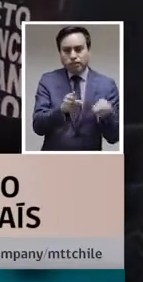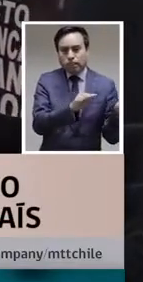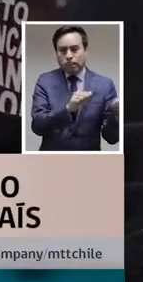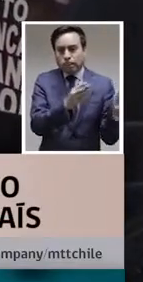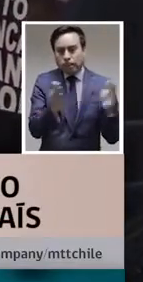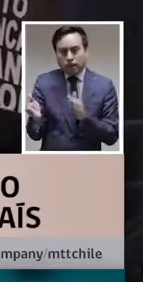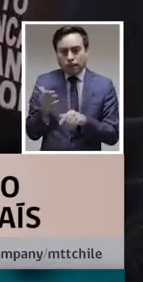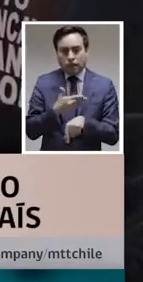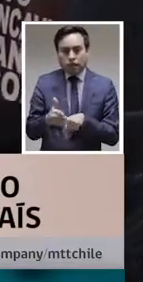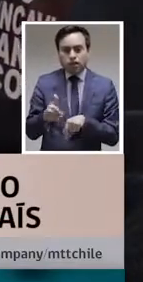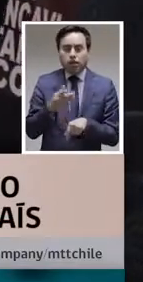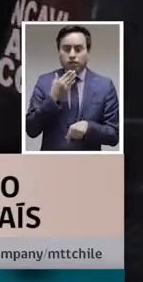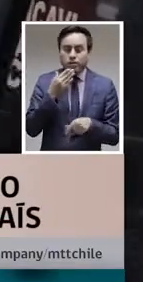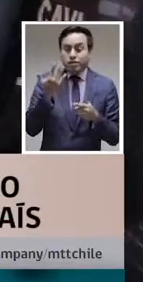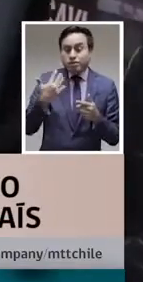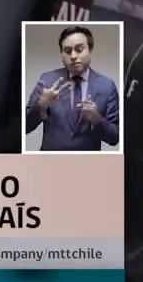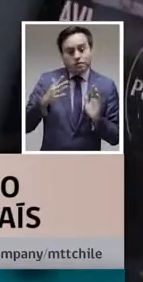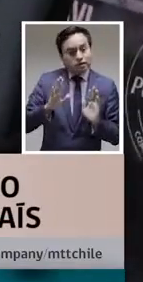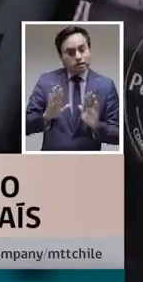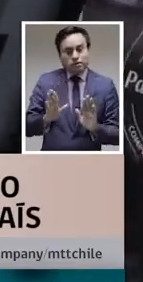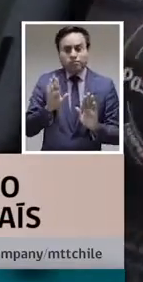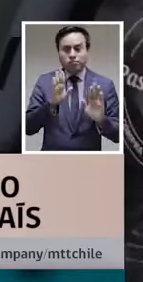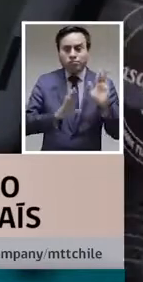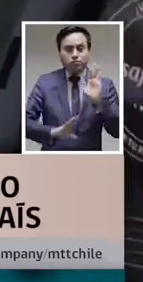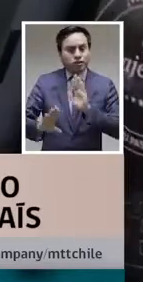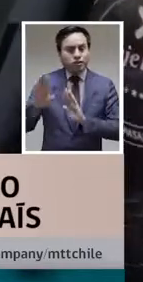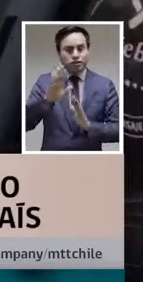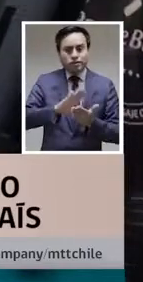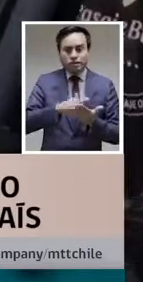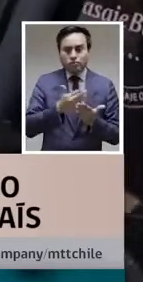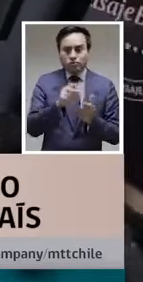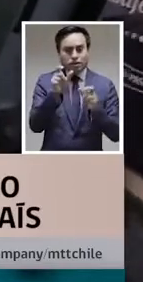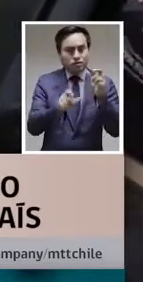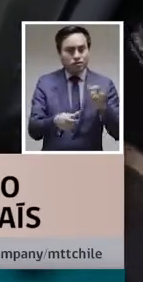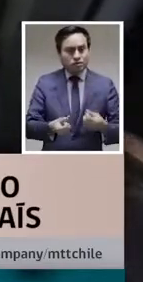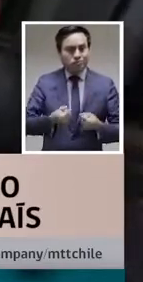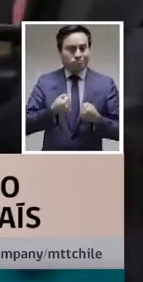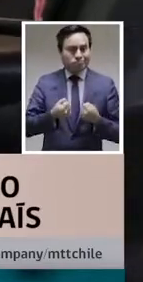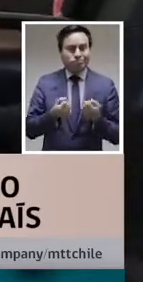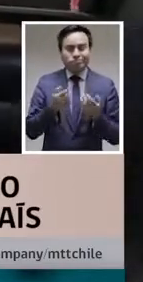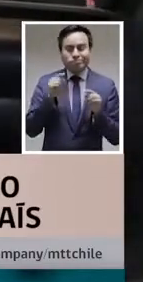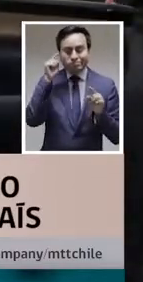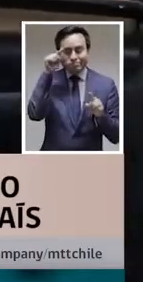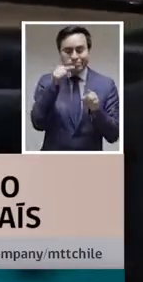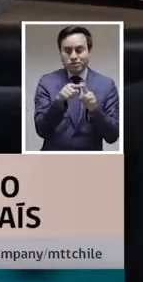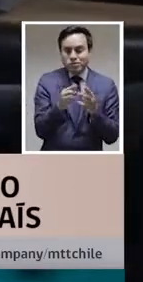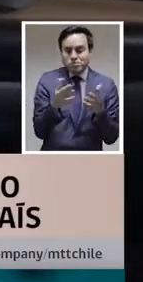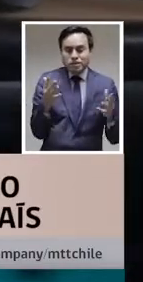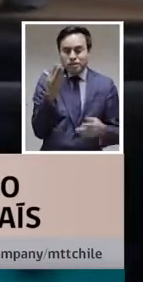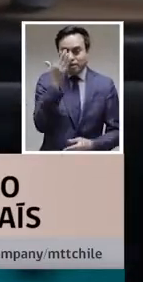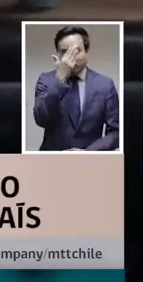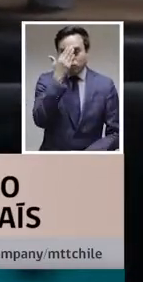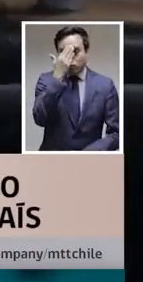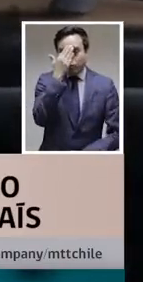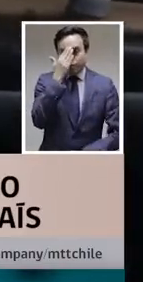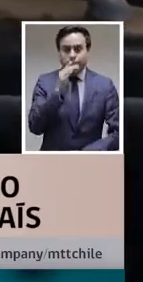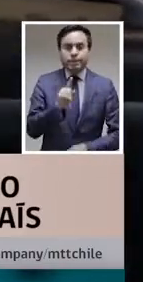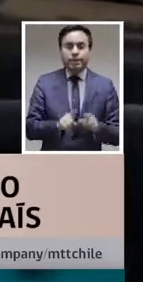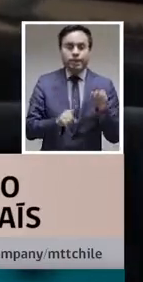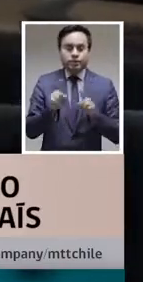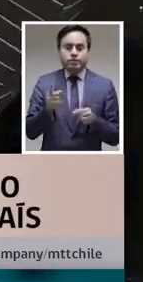son indispensables justamente para proteger la salud de las personas, que es lo que más les preocupa a aquellos